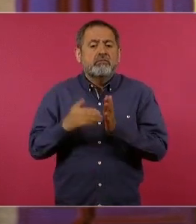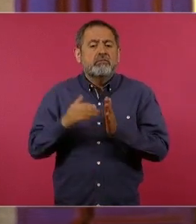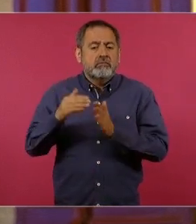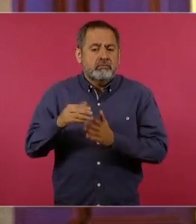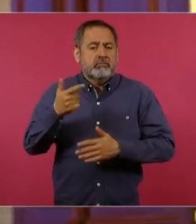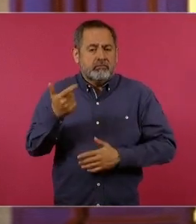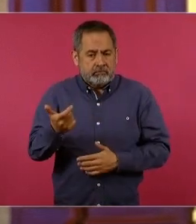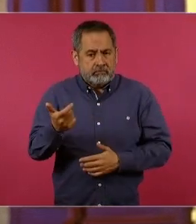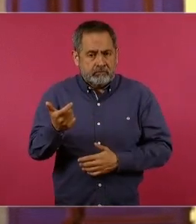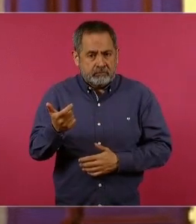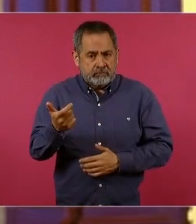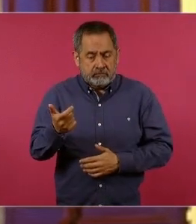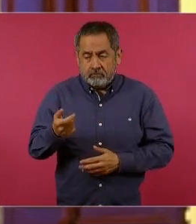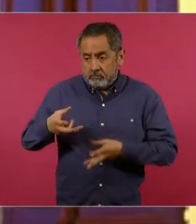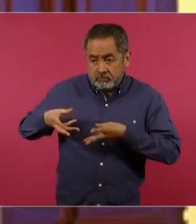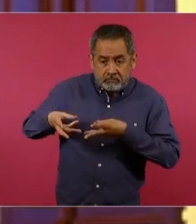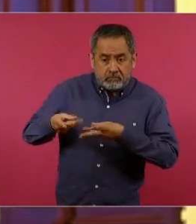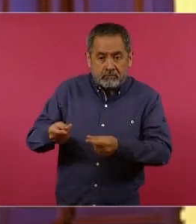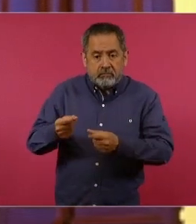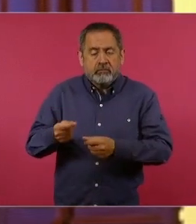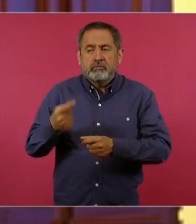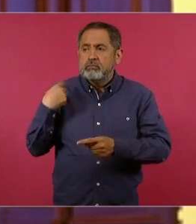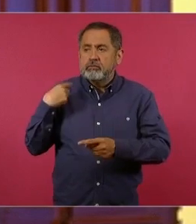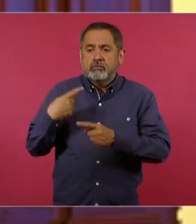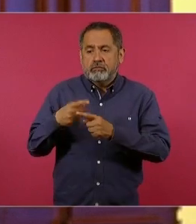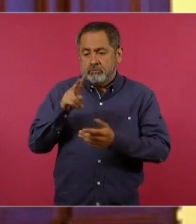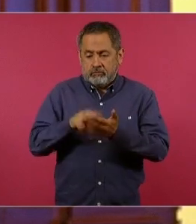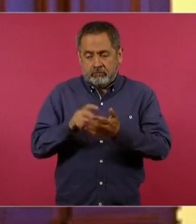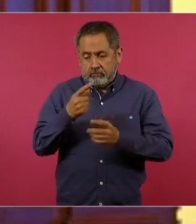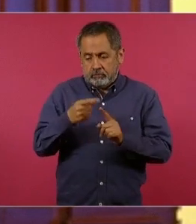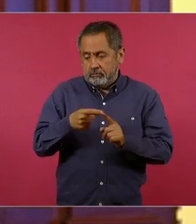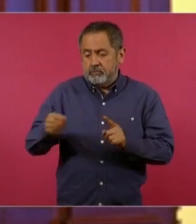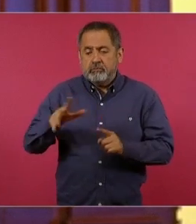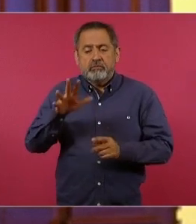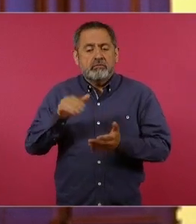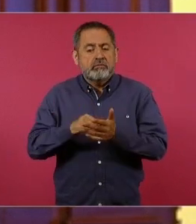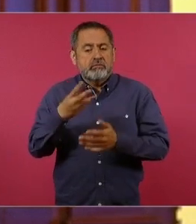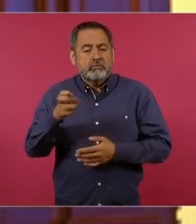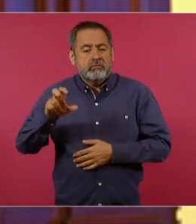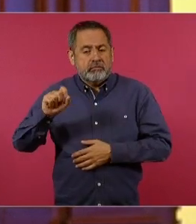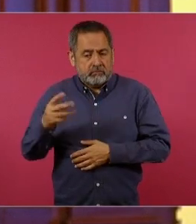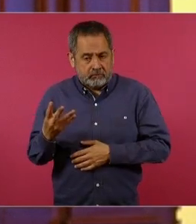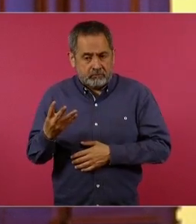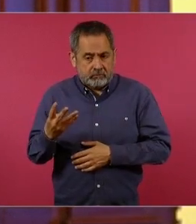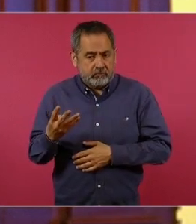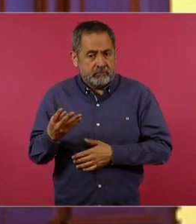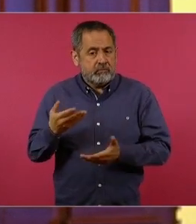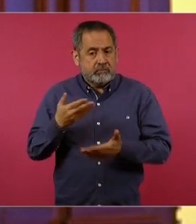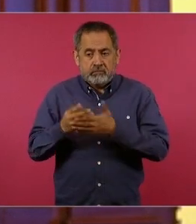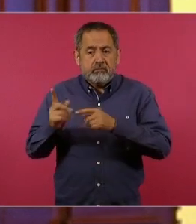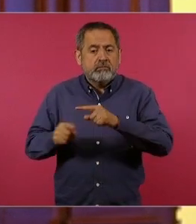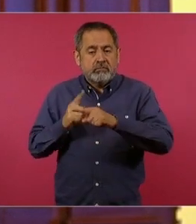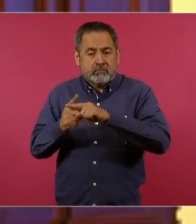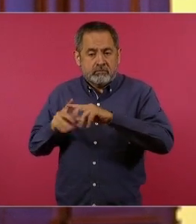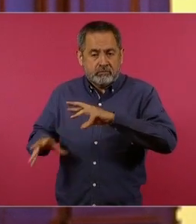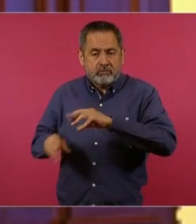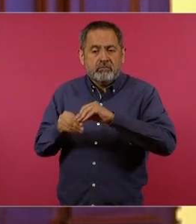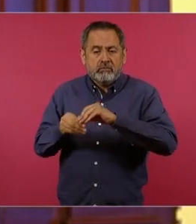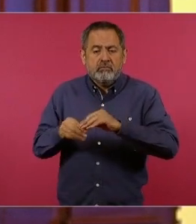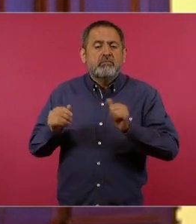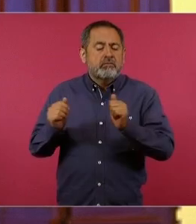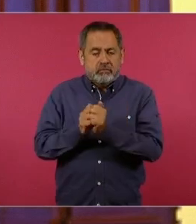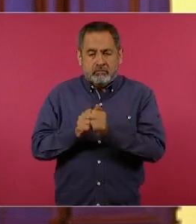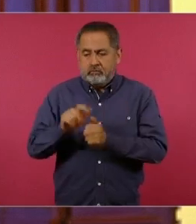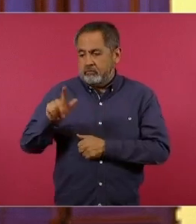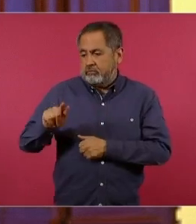80,324 millones de pesos. Los gastos de operación desde 2021 han sido 5,324 y es la suma de estos 80,000 con